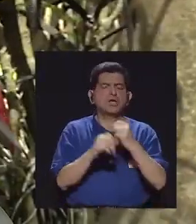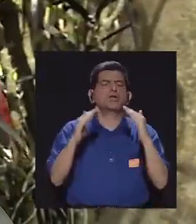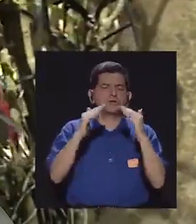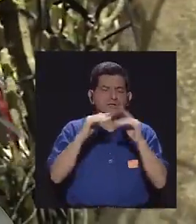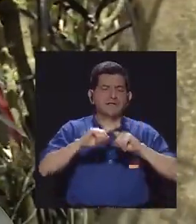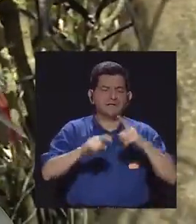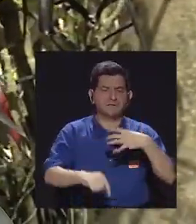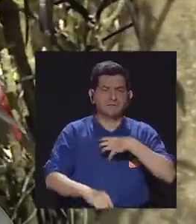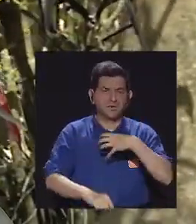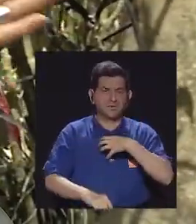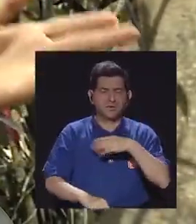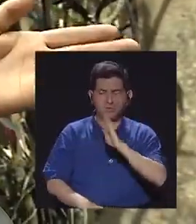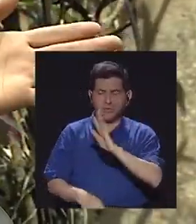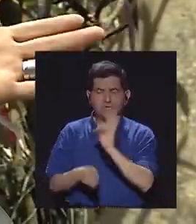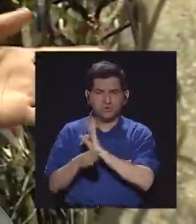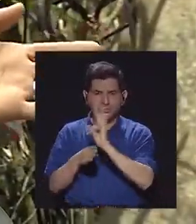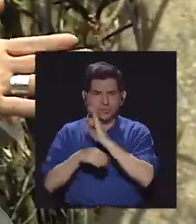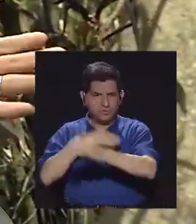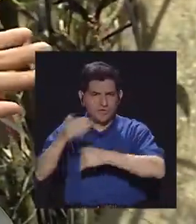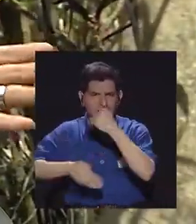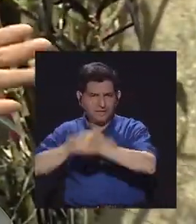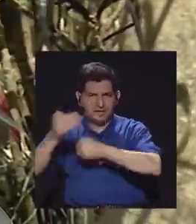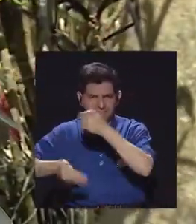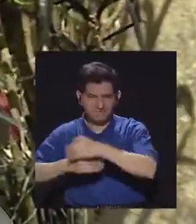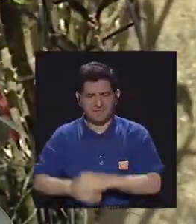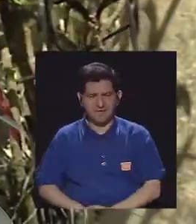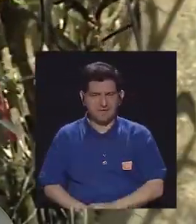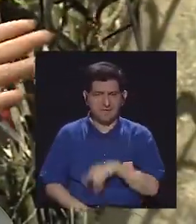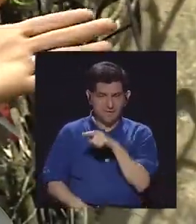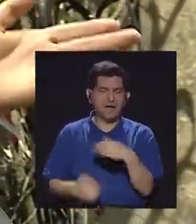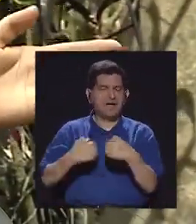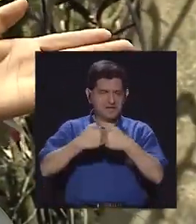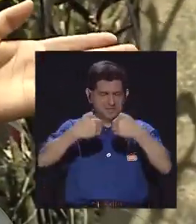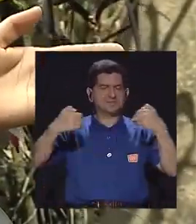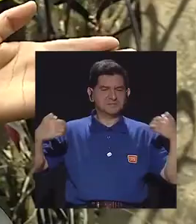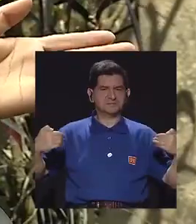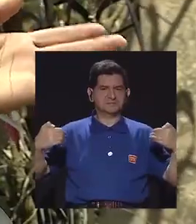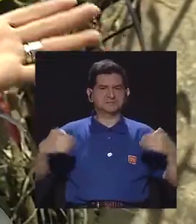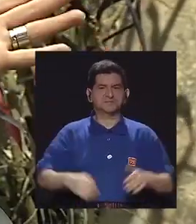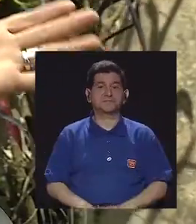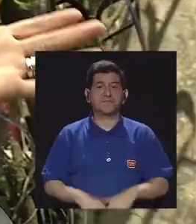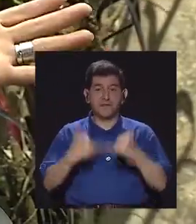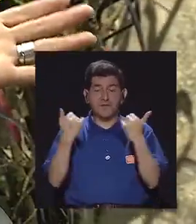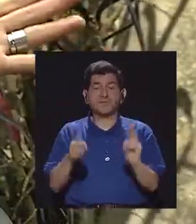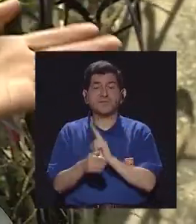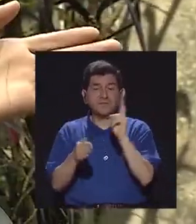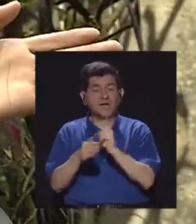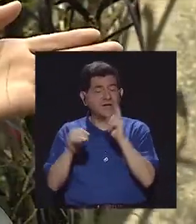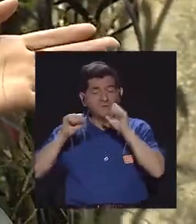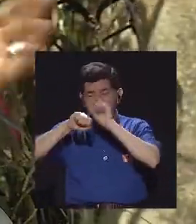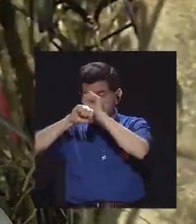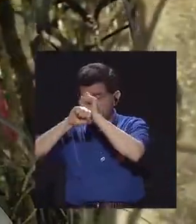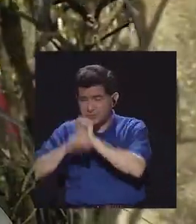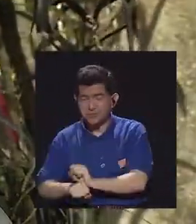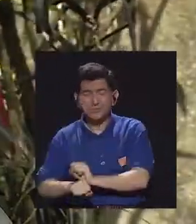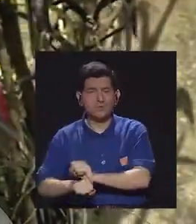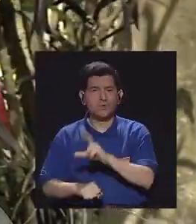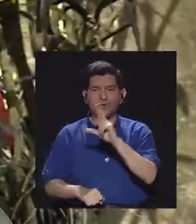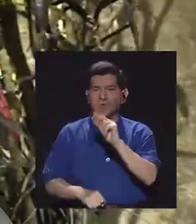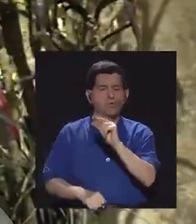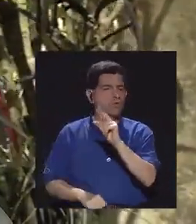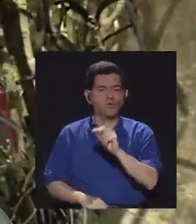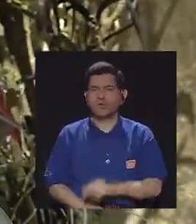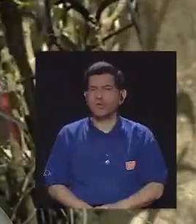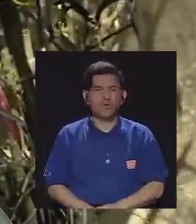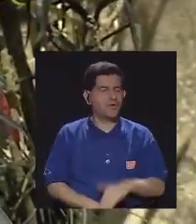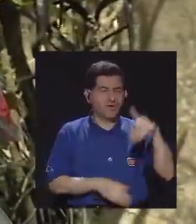pero muy propias de su tratamiento, ¿verdad? Ya ahí se separa un poco. Cuando son consumidores, ya no entra